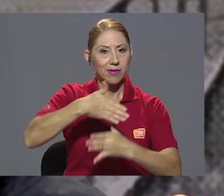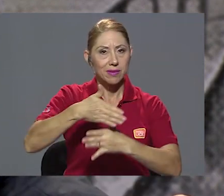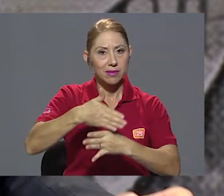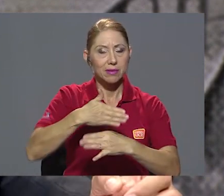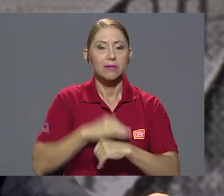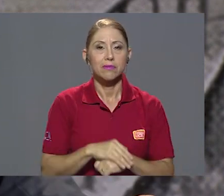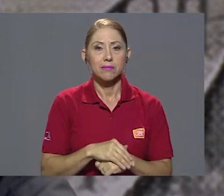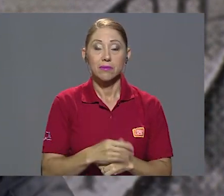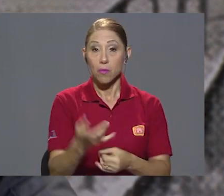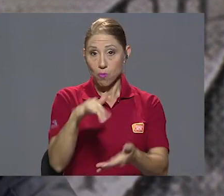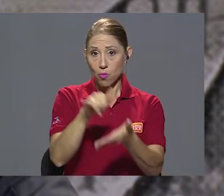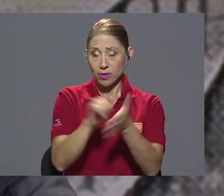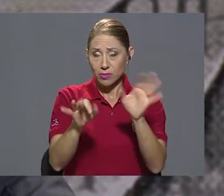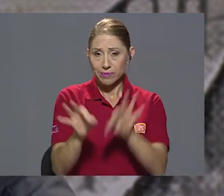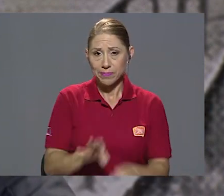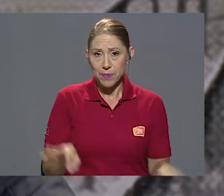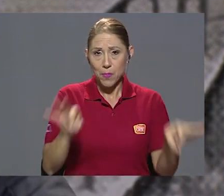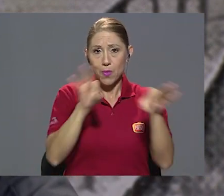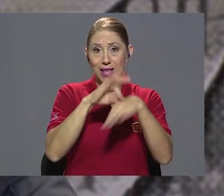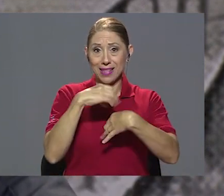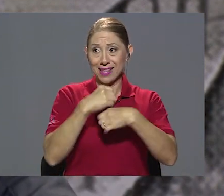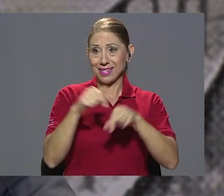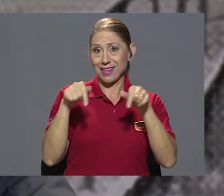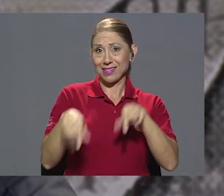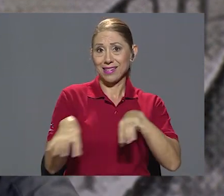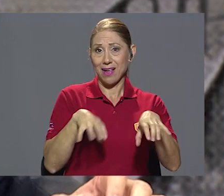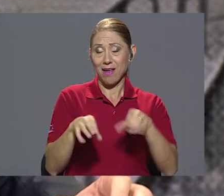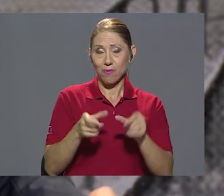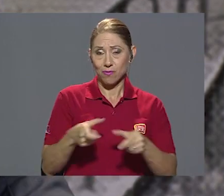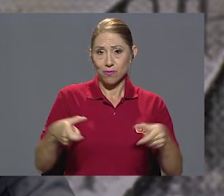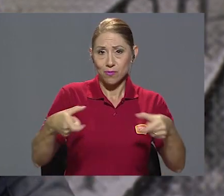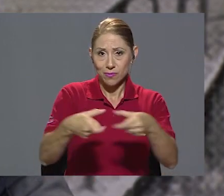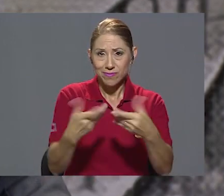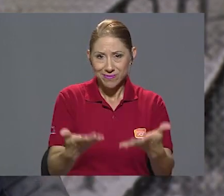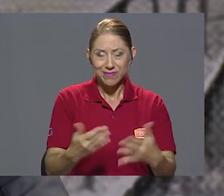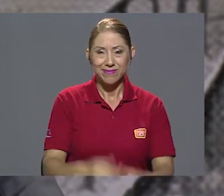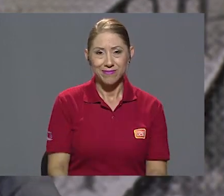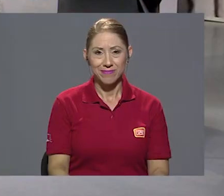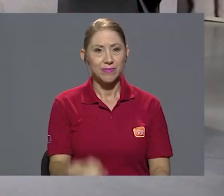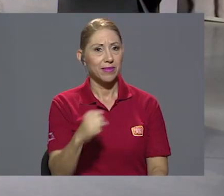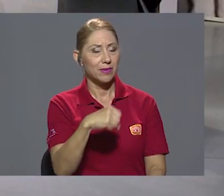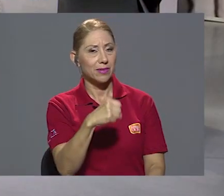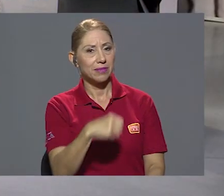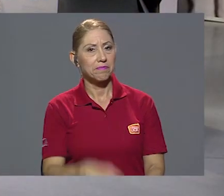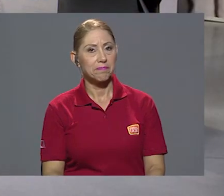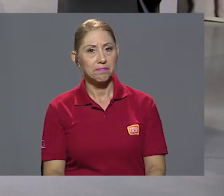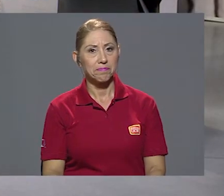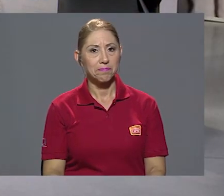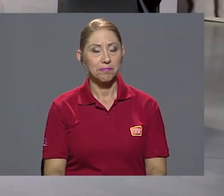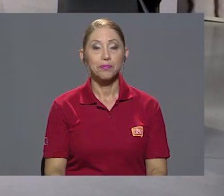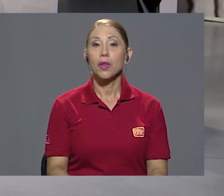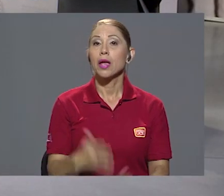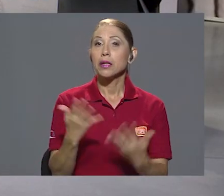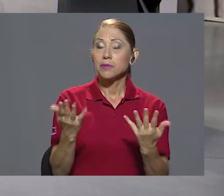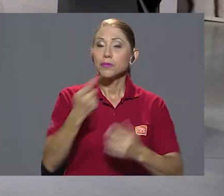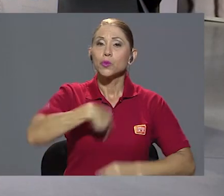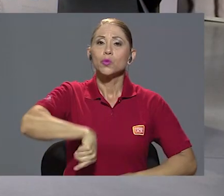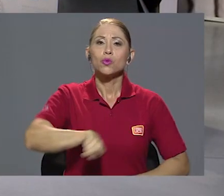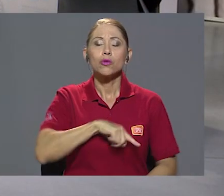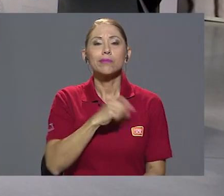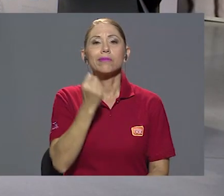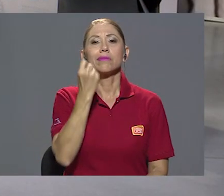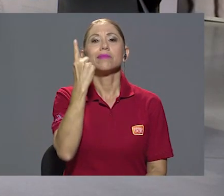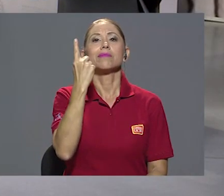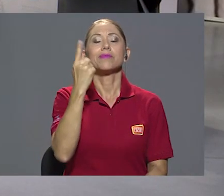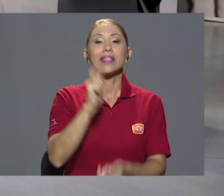convivencia. Por eso era importante hacer esta cita y esta reflexión. Claro que sí. Y es en ese sentido que